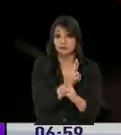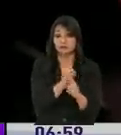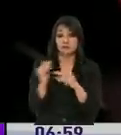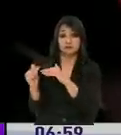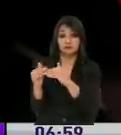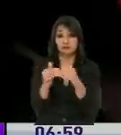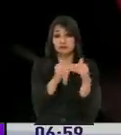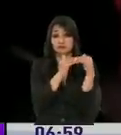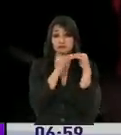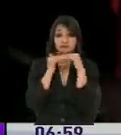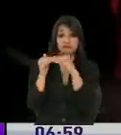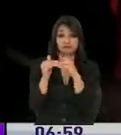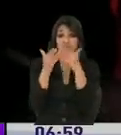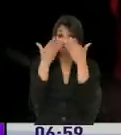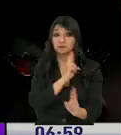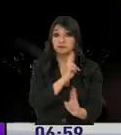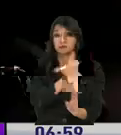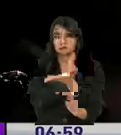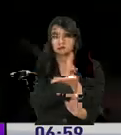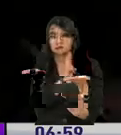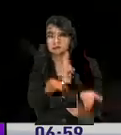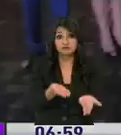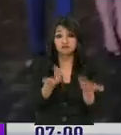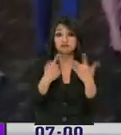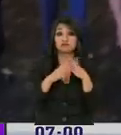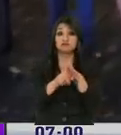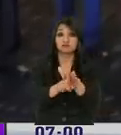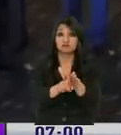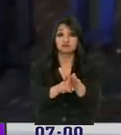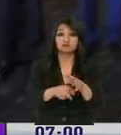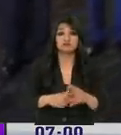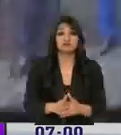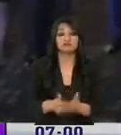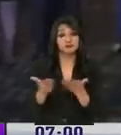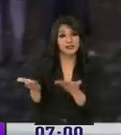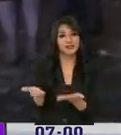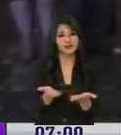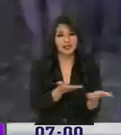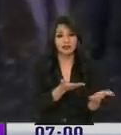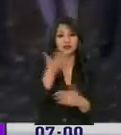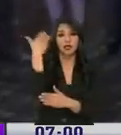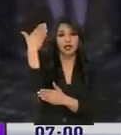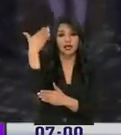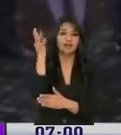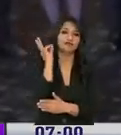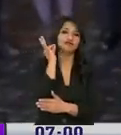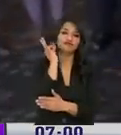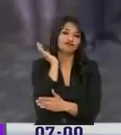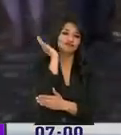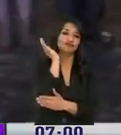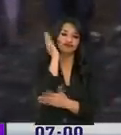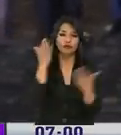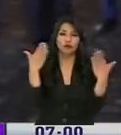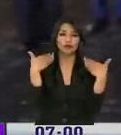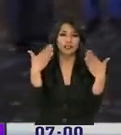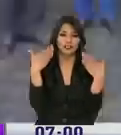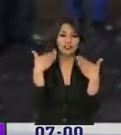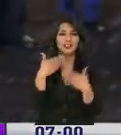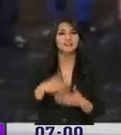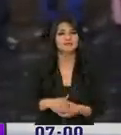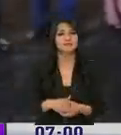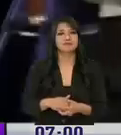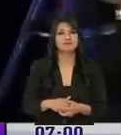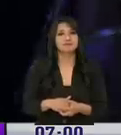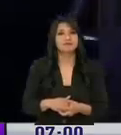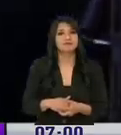igualdad, la apertura y la inclusión. En el evento estuvo presente la alcaldesa de la ciudad de Guayaquil, Cintia Viteri, en